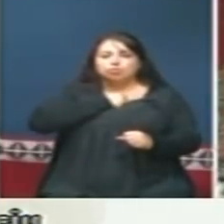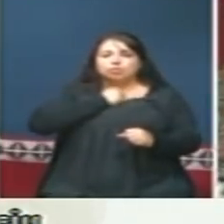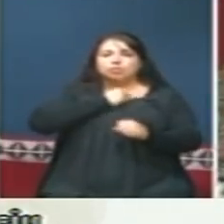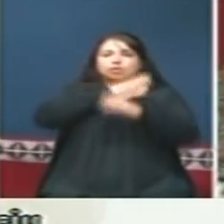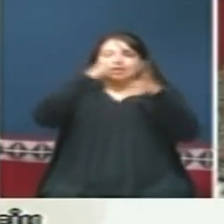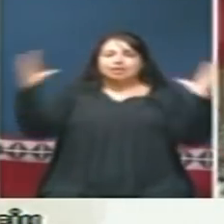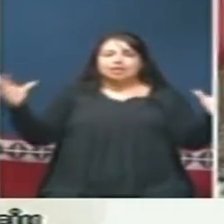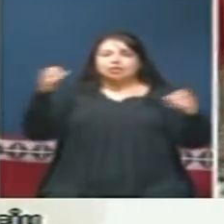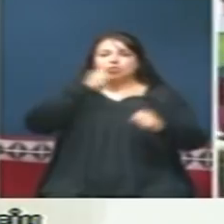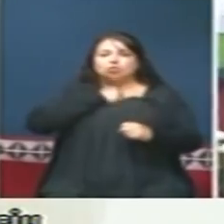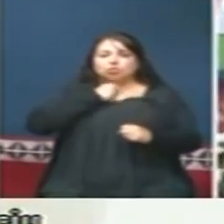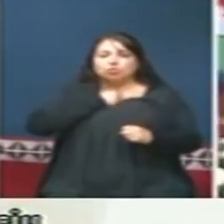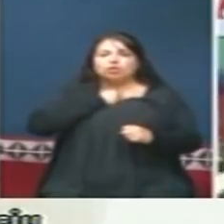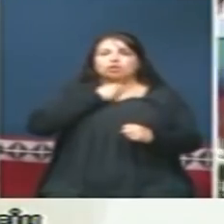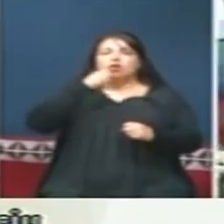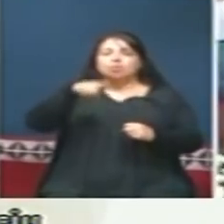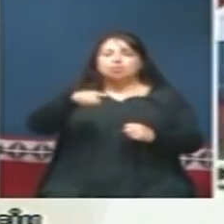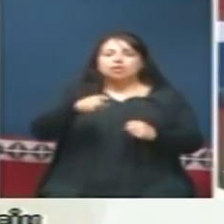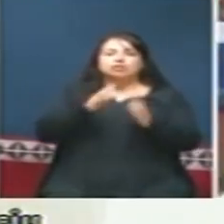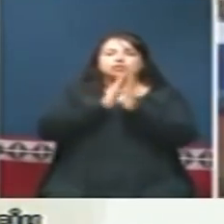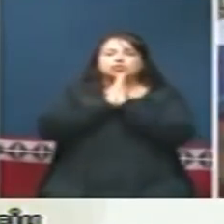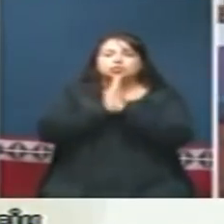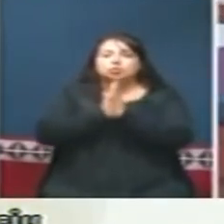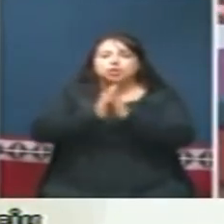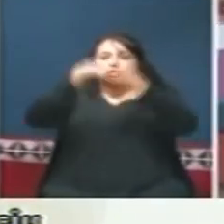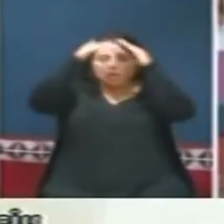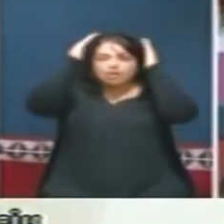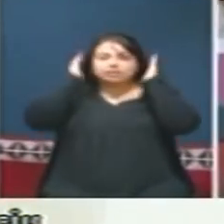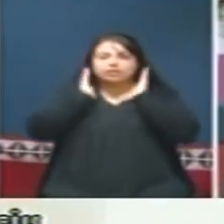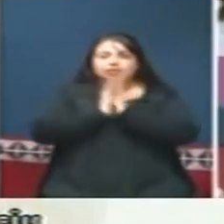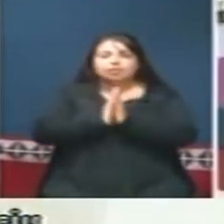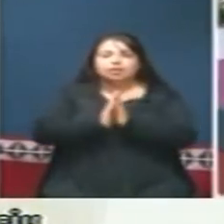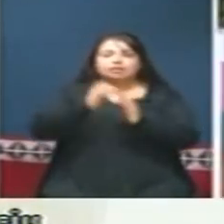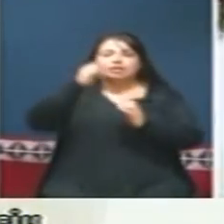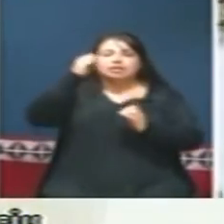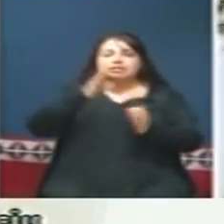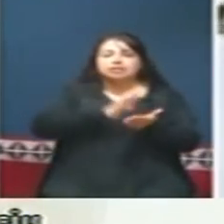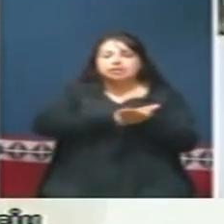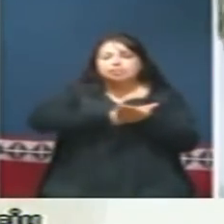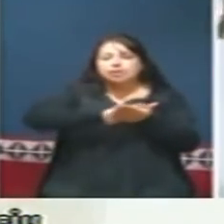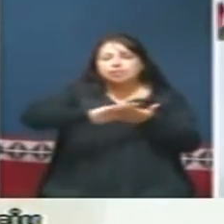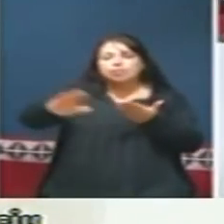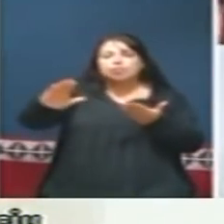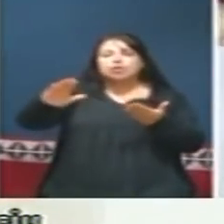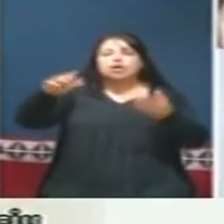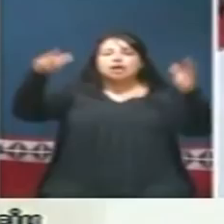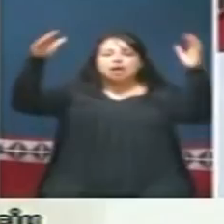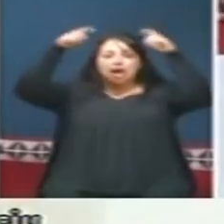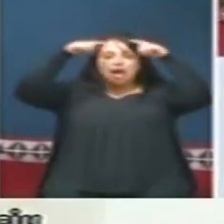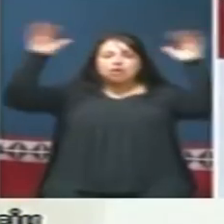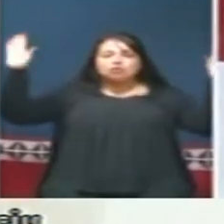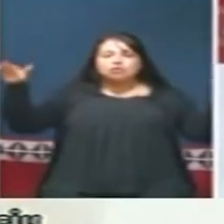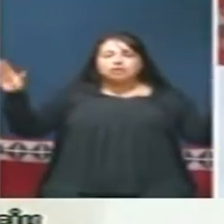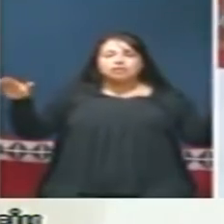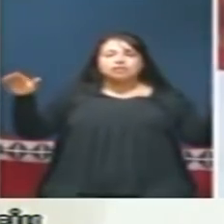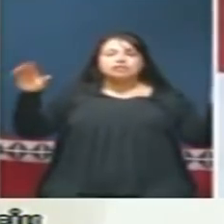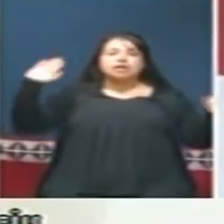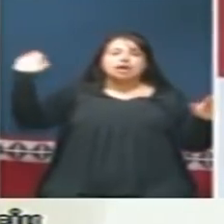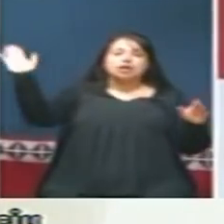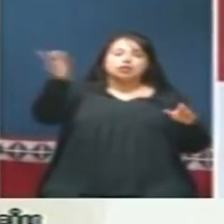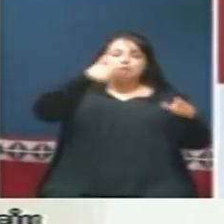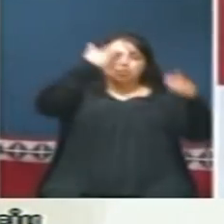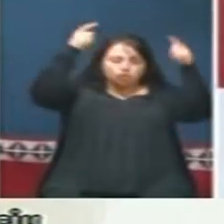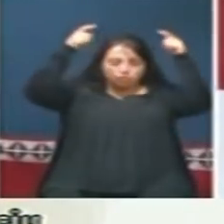Por mi gran culpa. Por eso ruego a Santa María, siempre Virgen, a los ángeles, a los santos